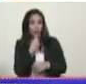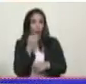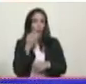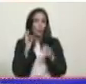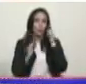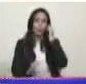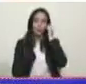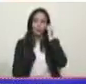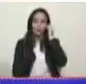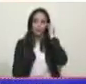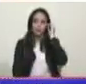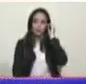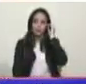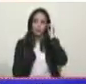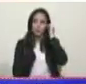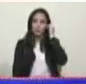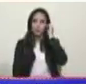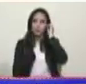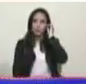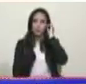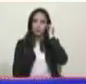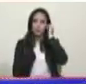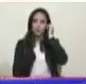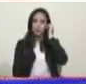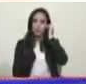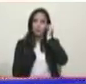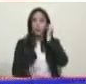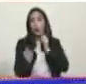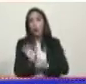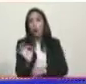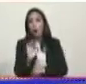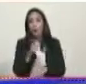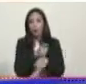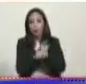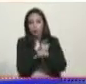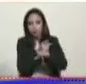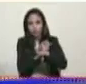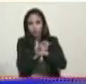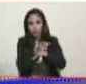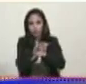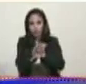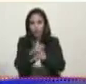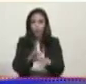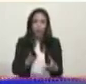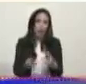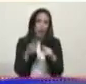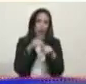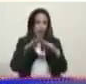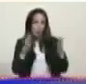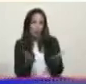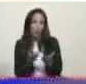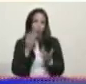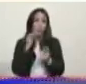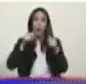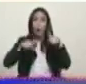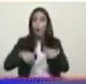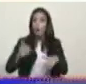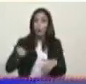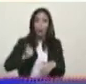O de los sistemas misilísticos de armas en el mundo, quizás. Pero hoy por hoy, cualquier cosa que usted quiera saber,